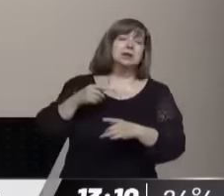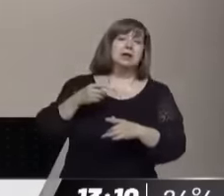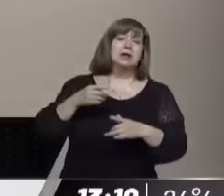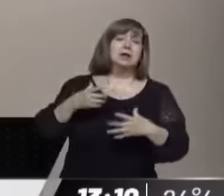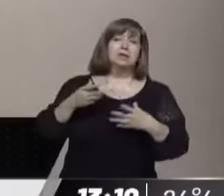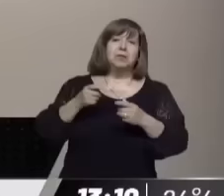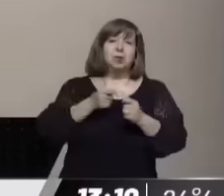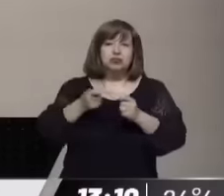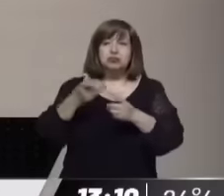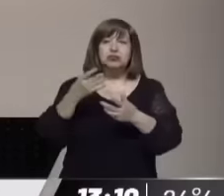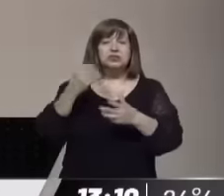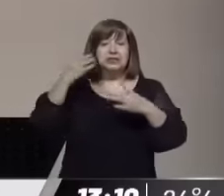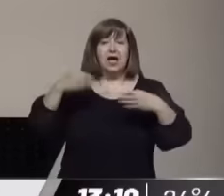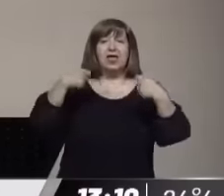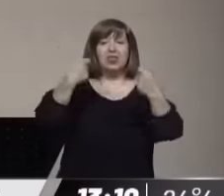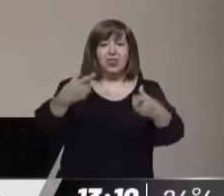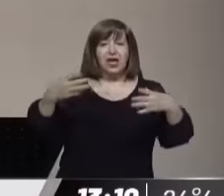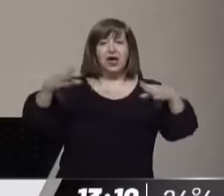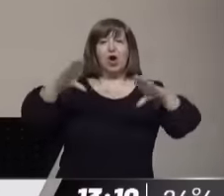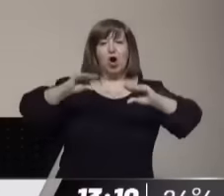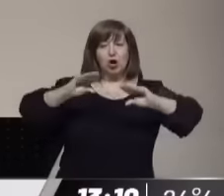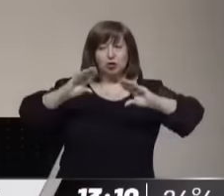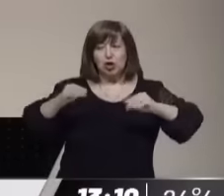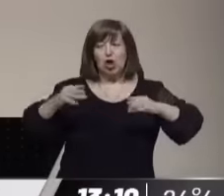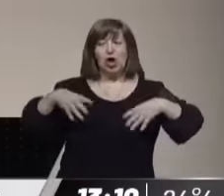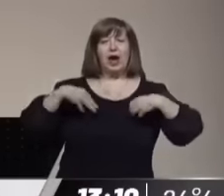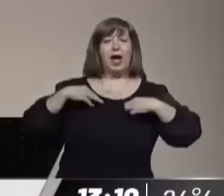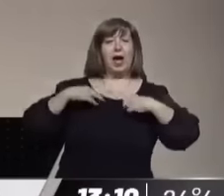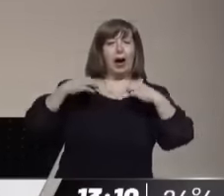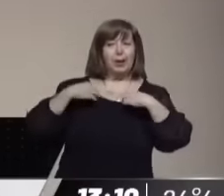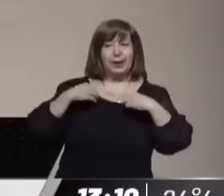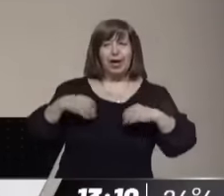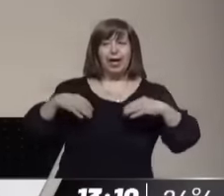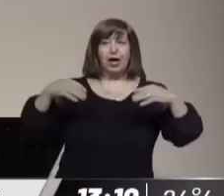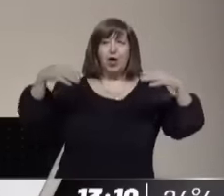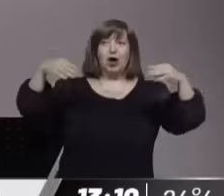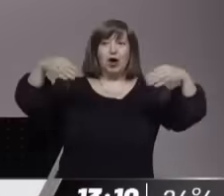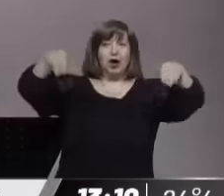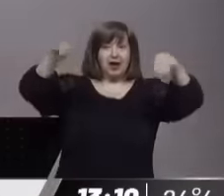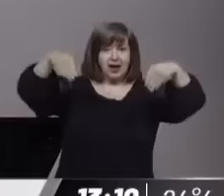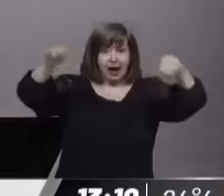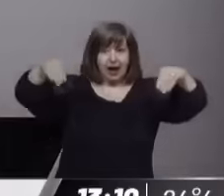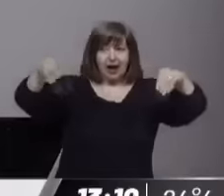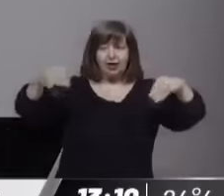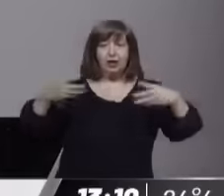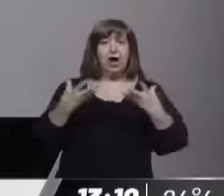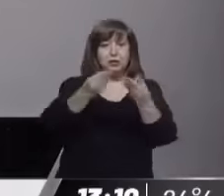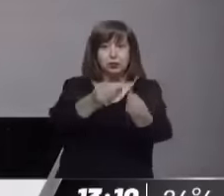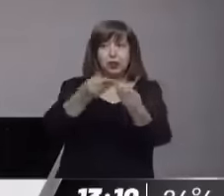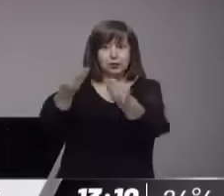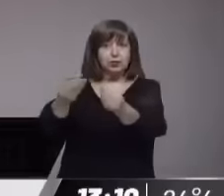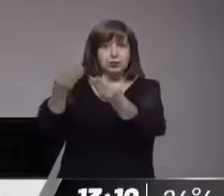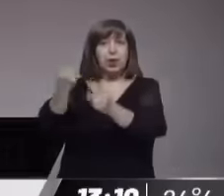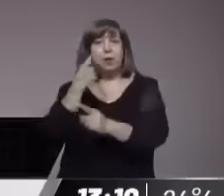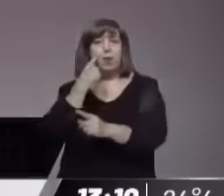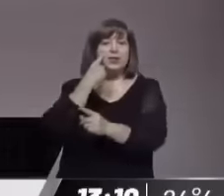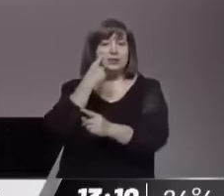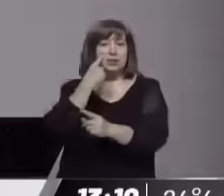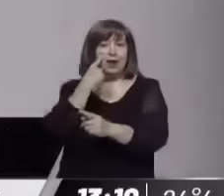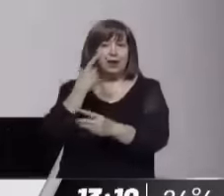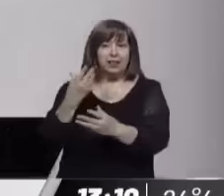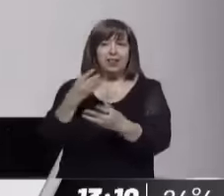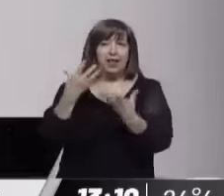sus viviendas. Entregaron nylon, colchones y abrigos, especialmente porque se mantiene el pronóstico de posible tormenta con granizo para esta tarde